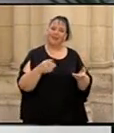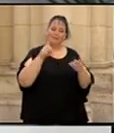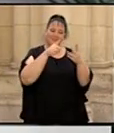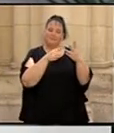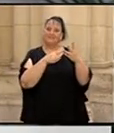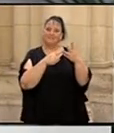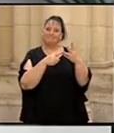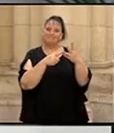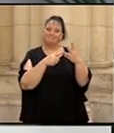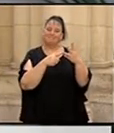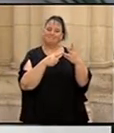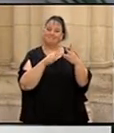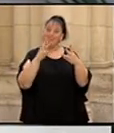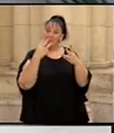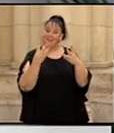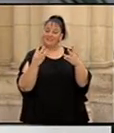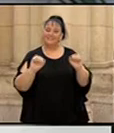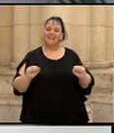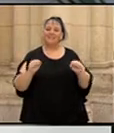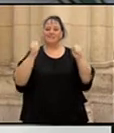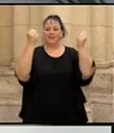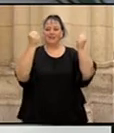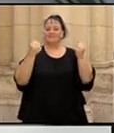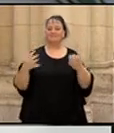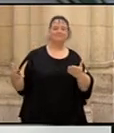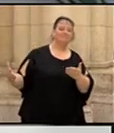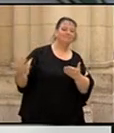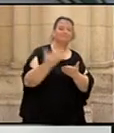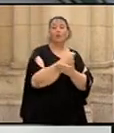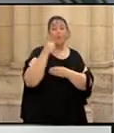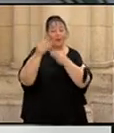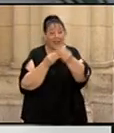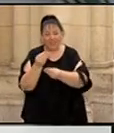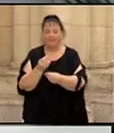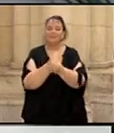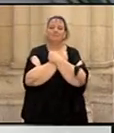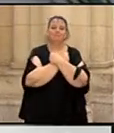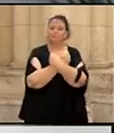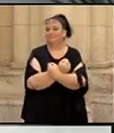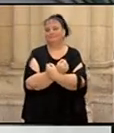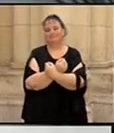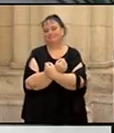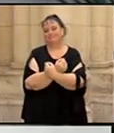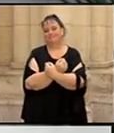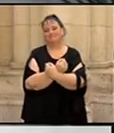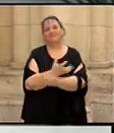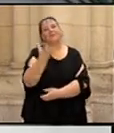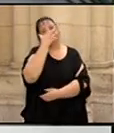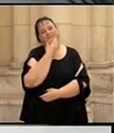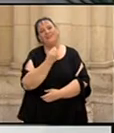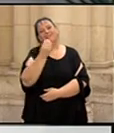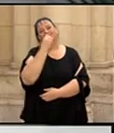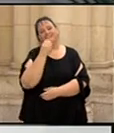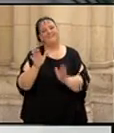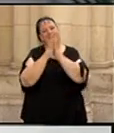la salvación. Todo lo hace por amor. Todo. Qué bonitas son las palabras